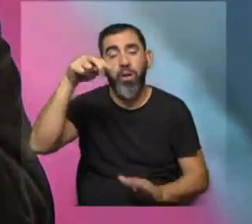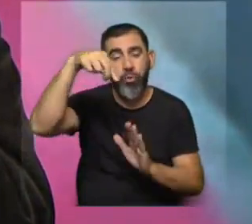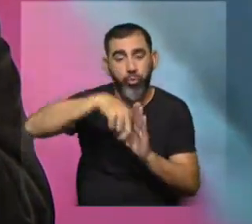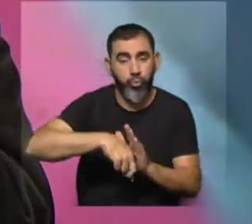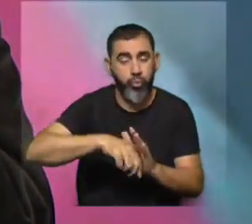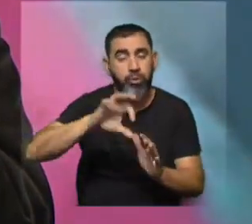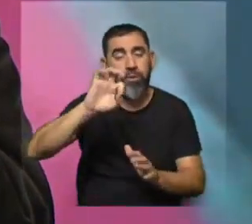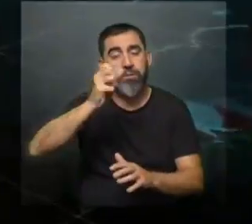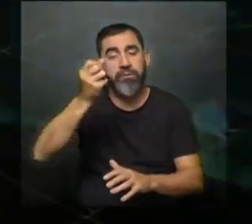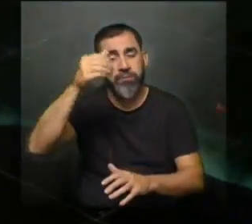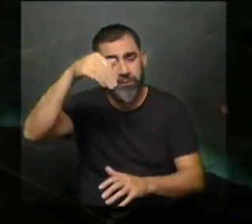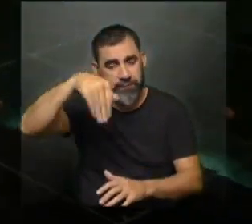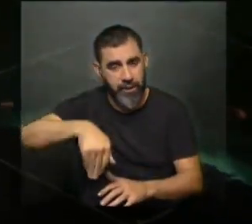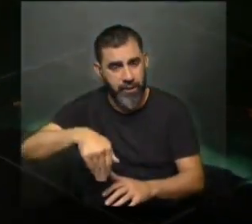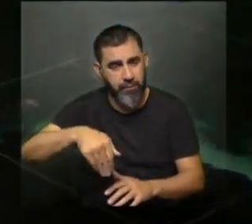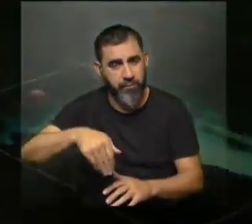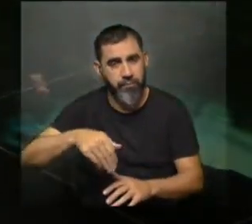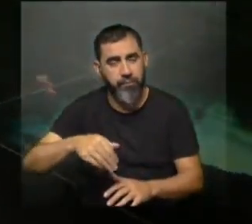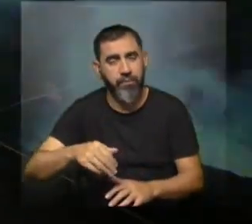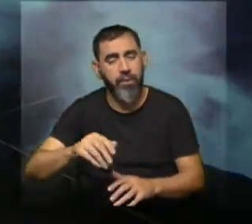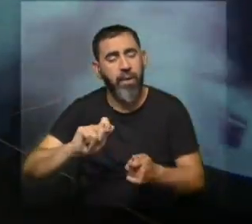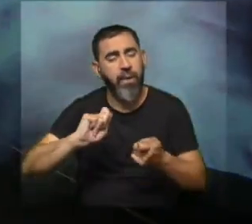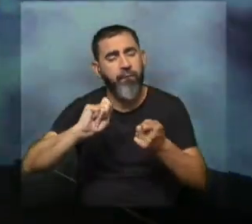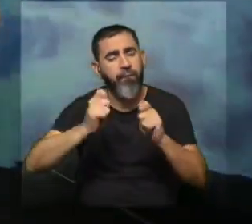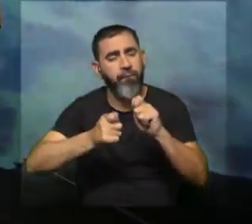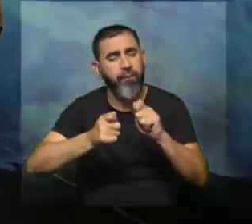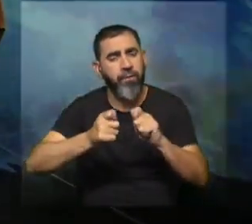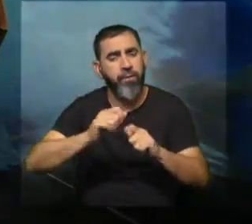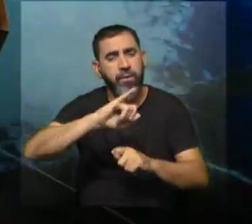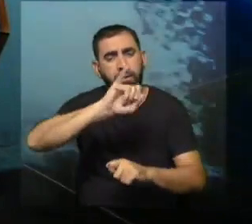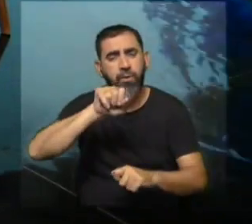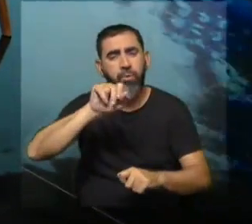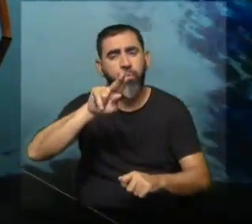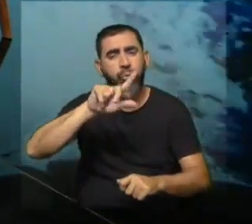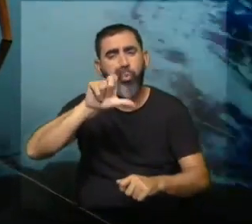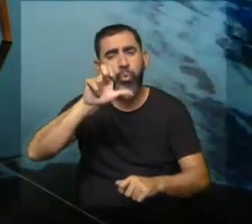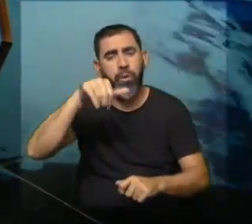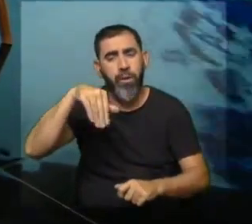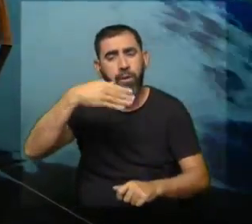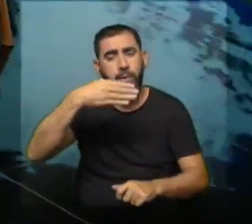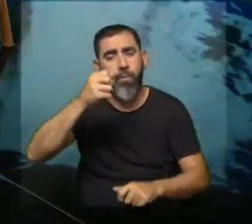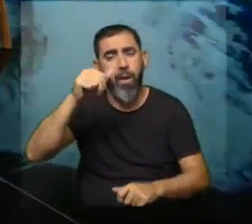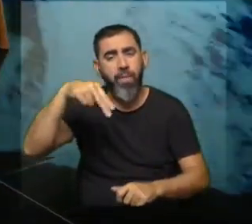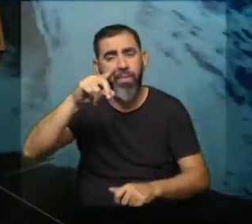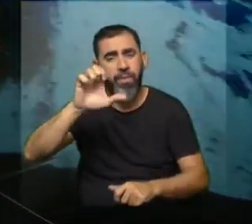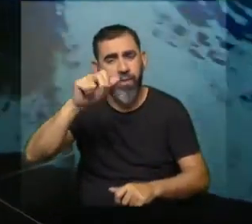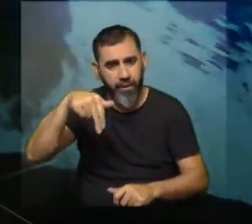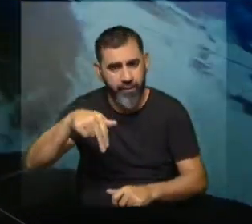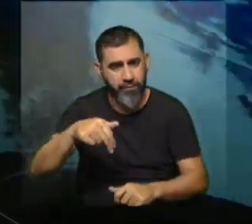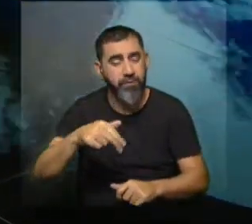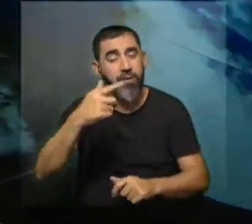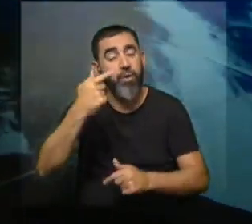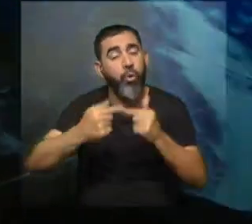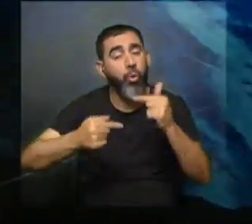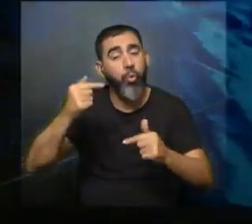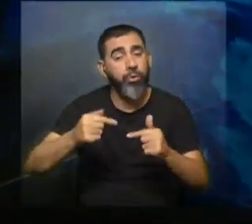SAM y la variabilidad, la de Madden-Julian, la oscilación de Madden-Julian. Exacto. Que son